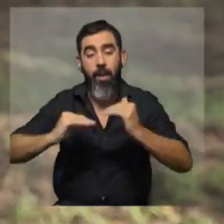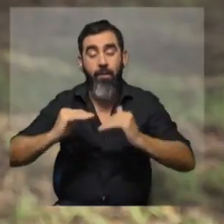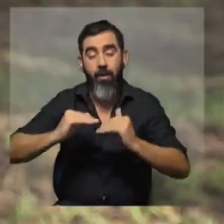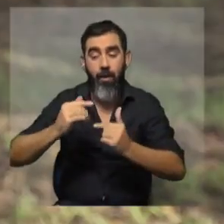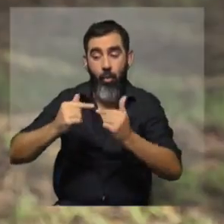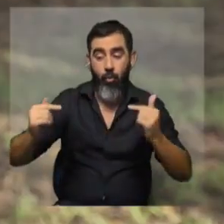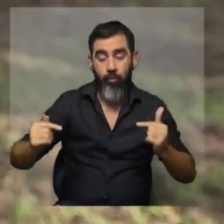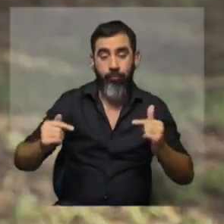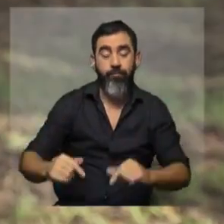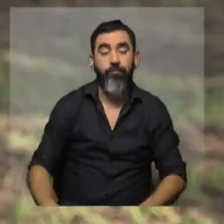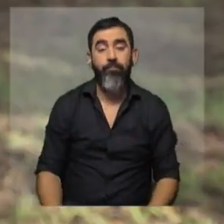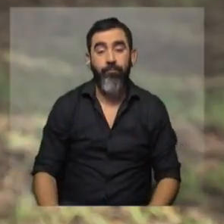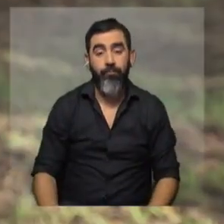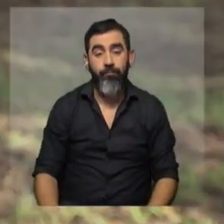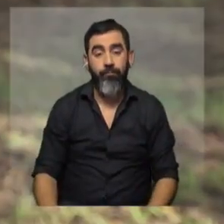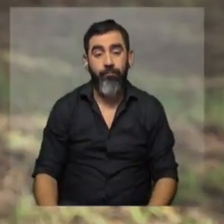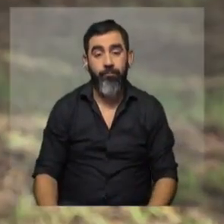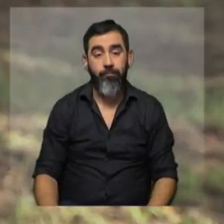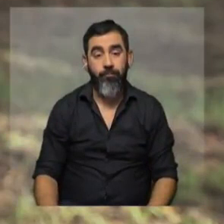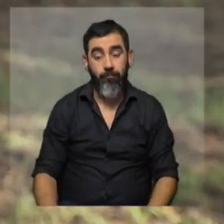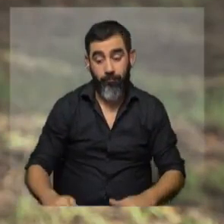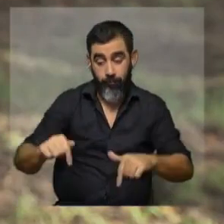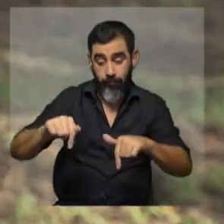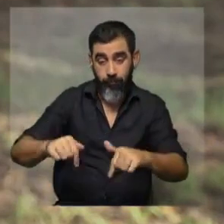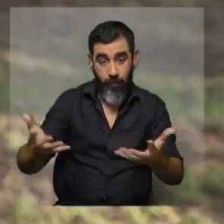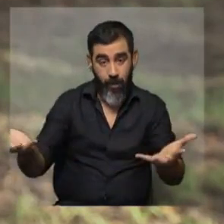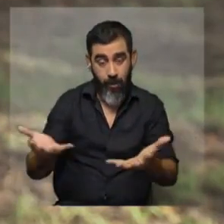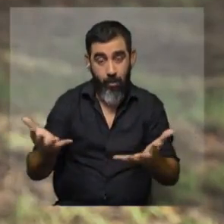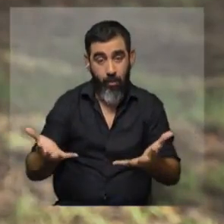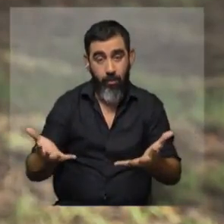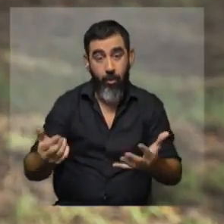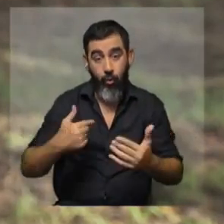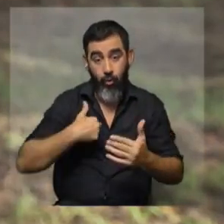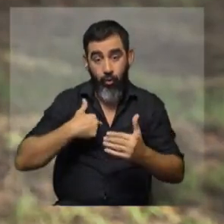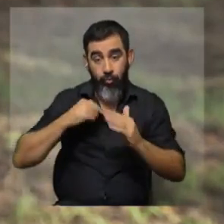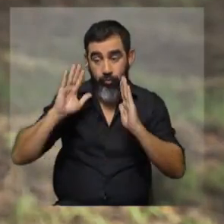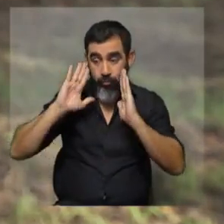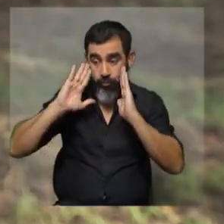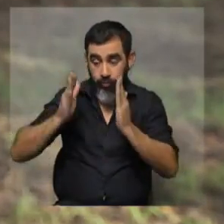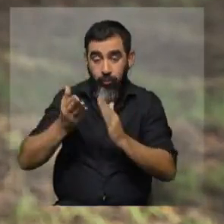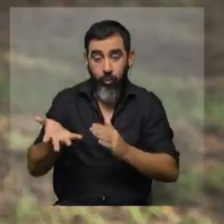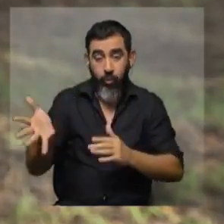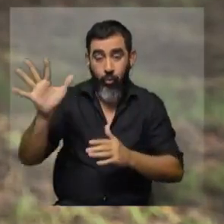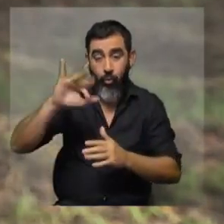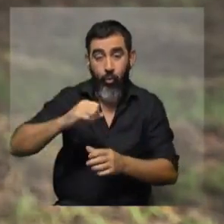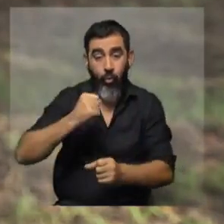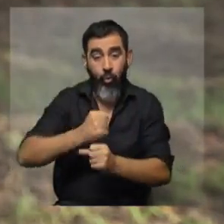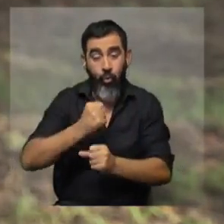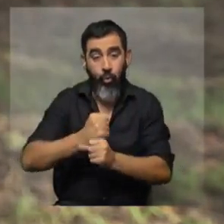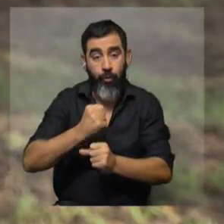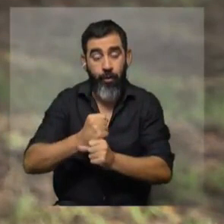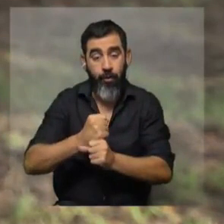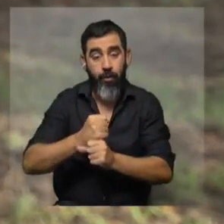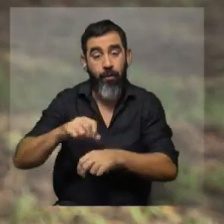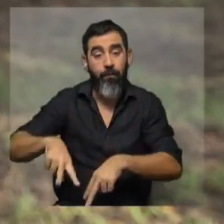nutrientes. Hoy por hoy, lo que me aboca a mí en la diaria de trabajo es